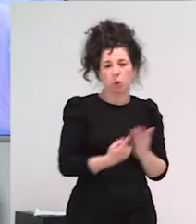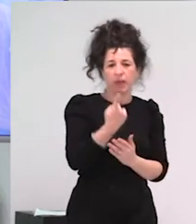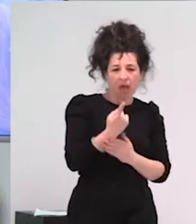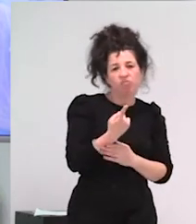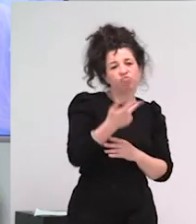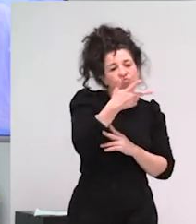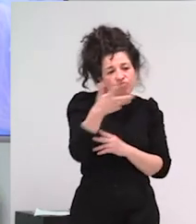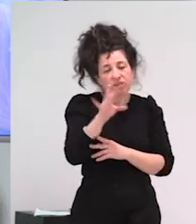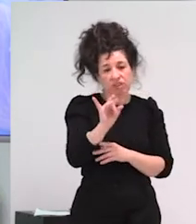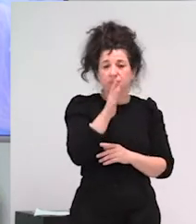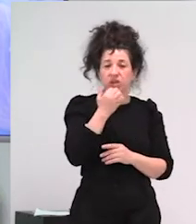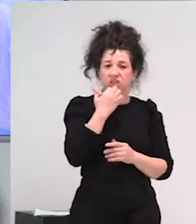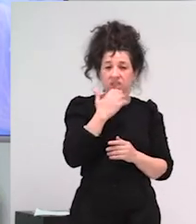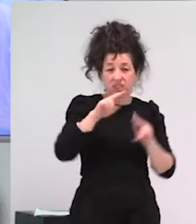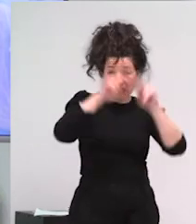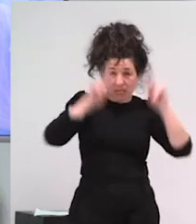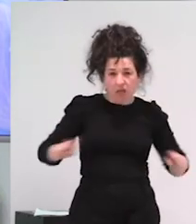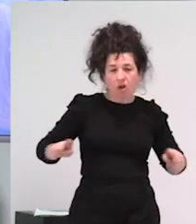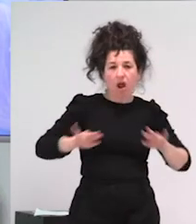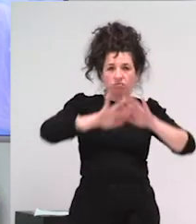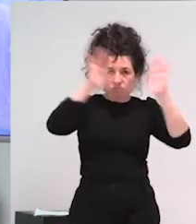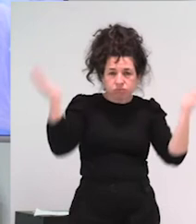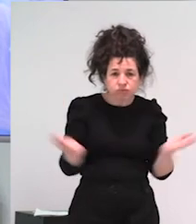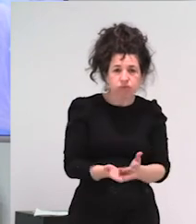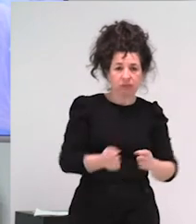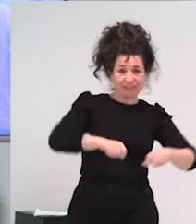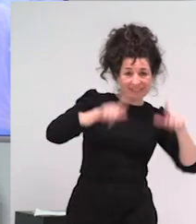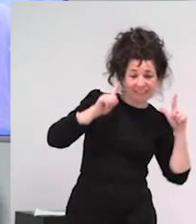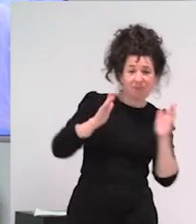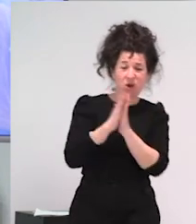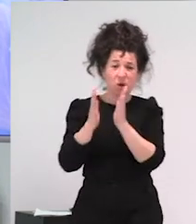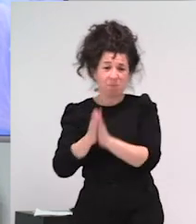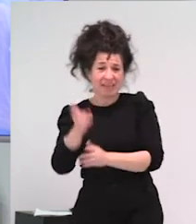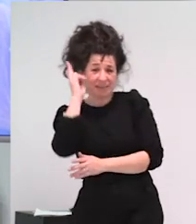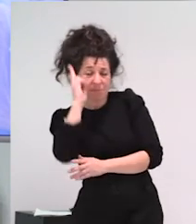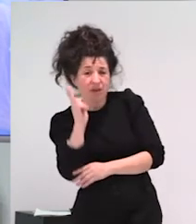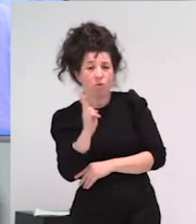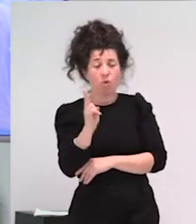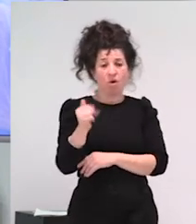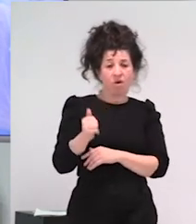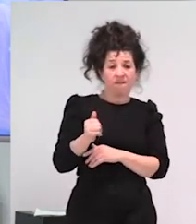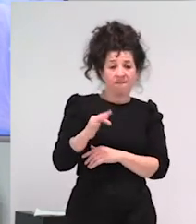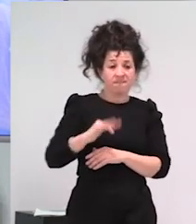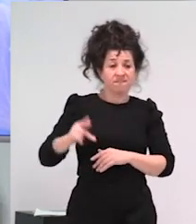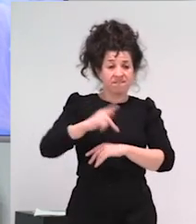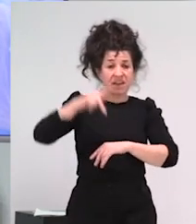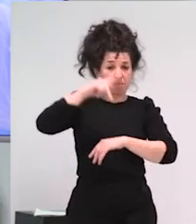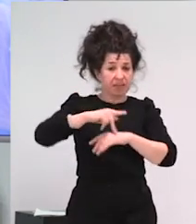etcétera. Pero cuando hay esta dimensión internacionalista de que sales tú, pero salen las compañeras de Perú, también en Filipinas están organizando algo, en